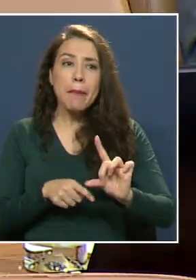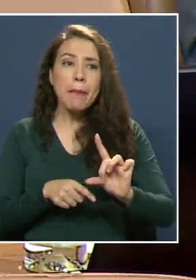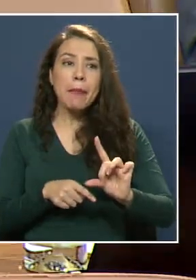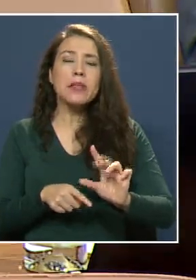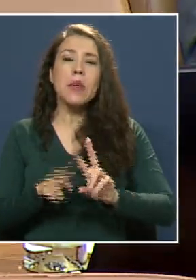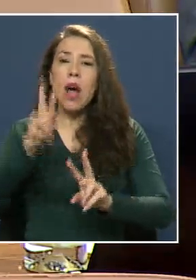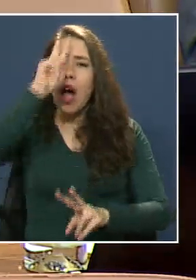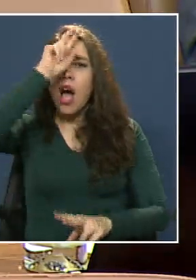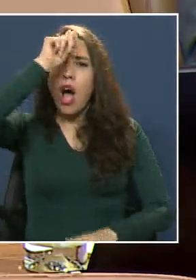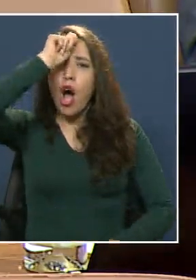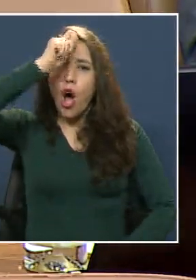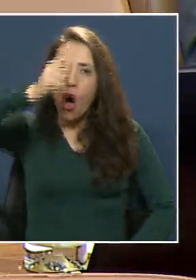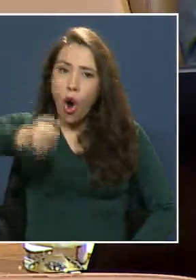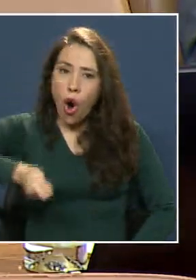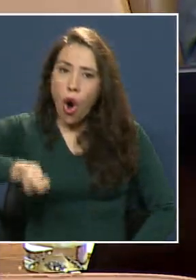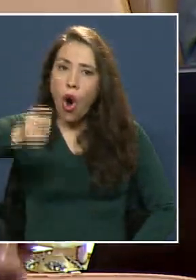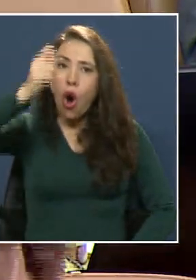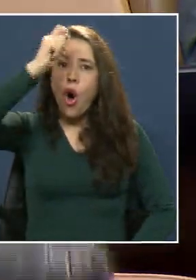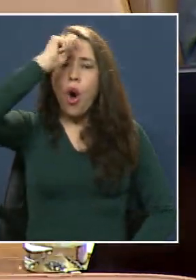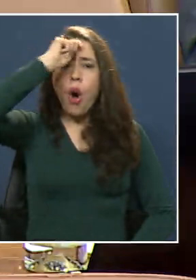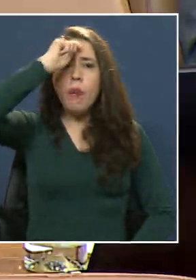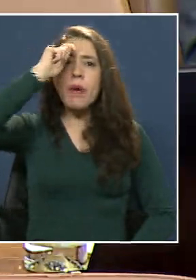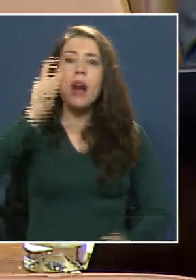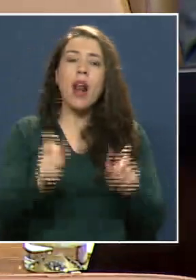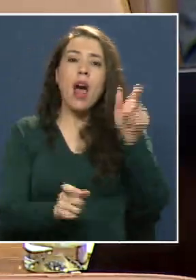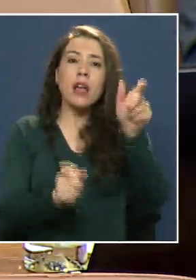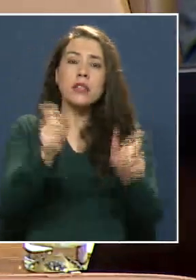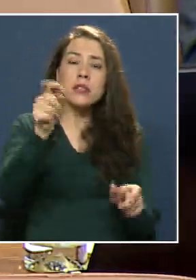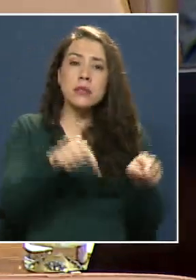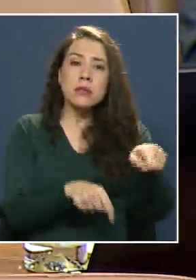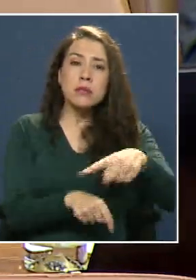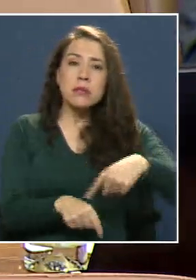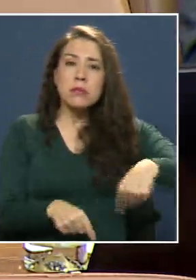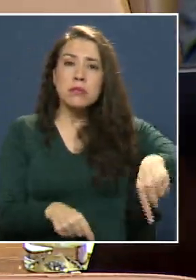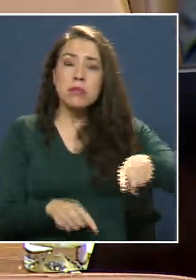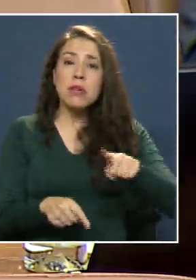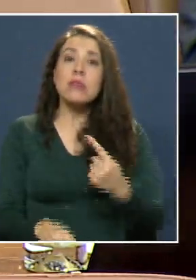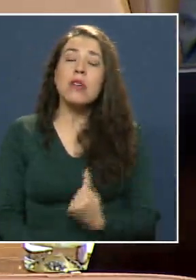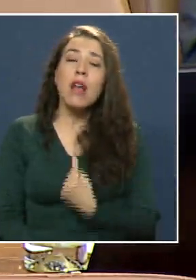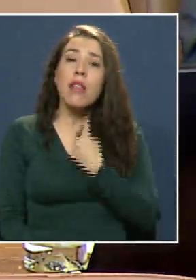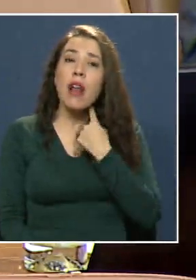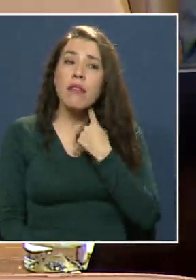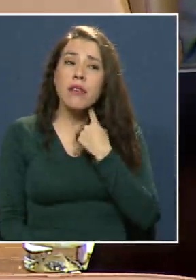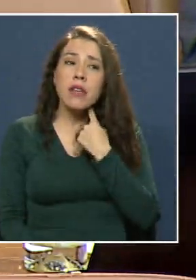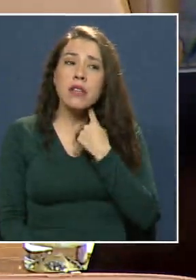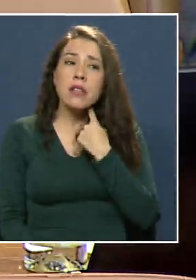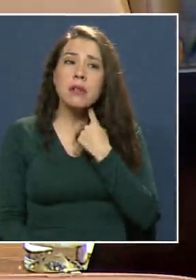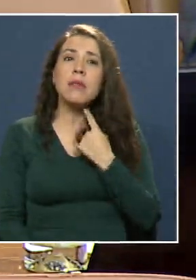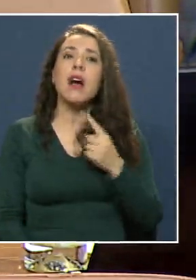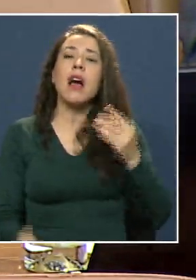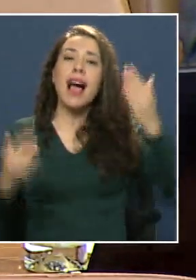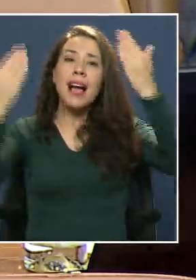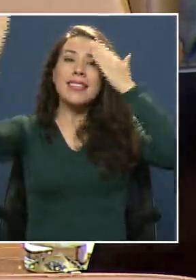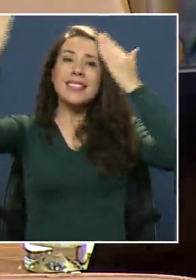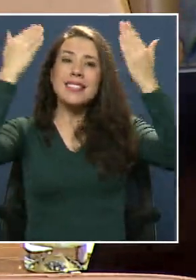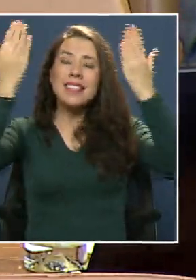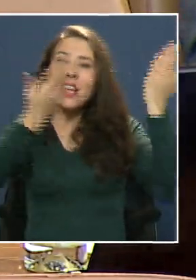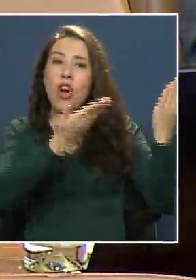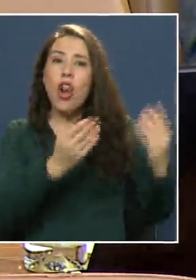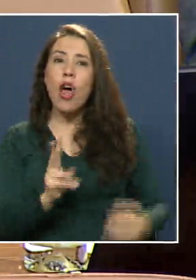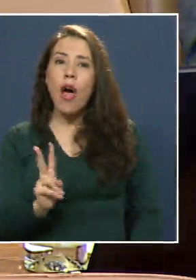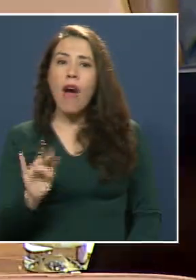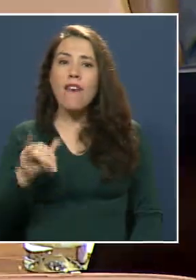un homenaje a quienes han personificado a esas víctimas, a la psicóloga